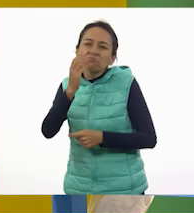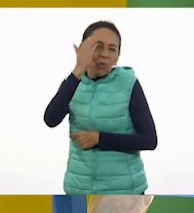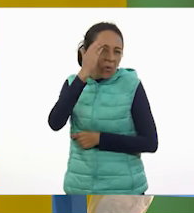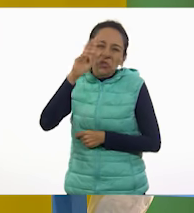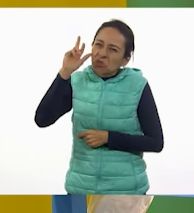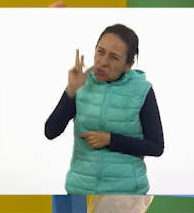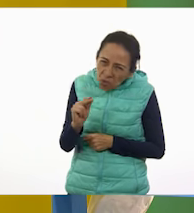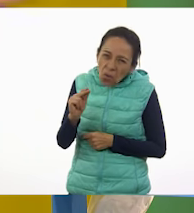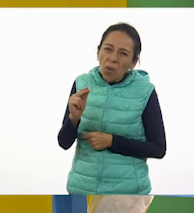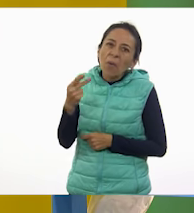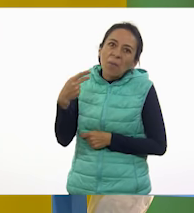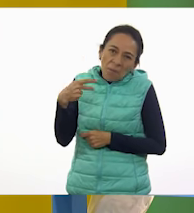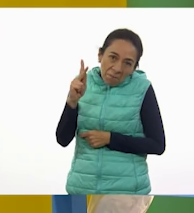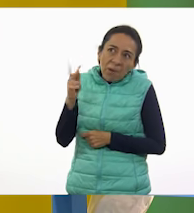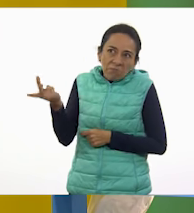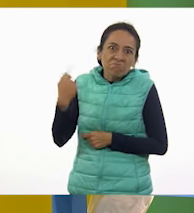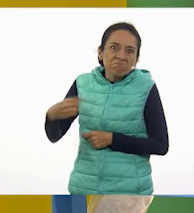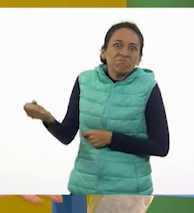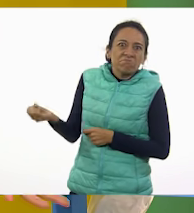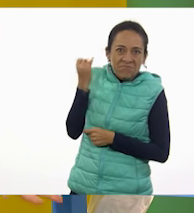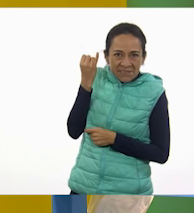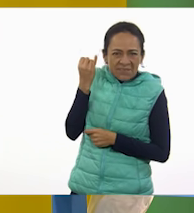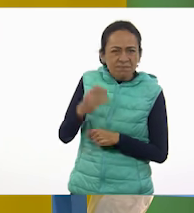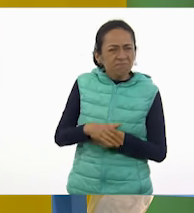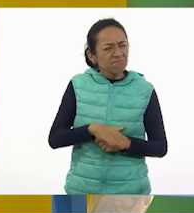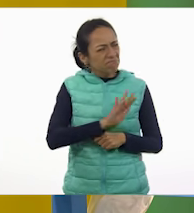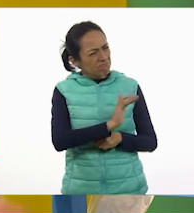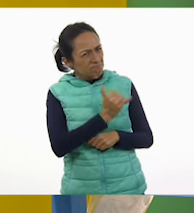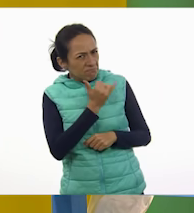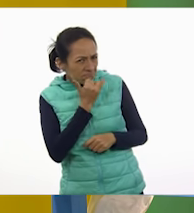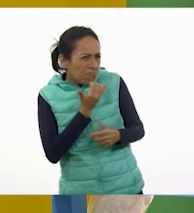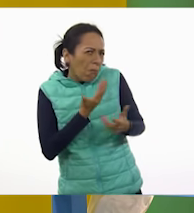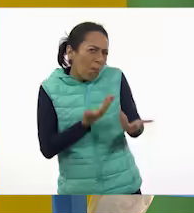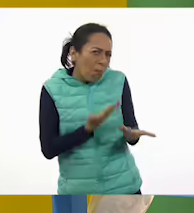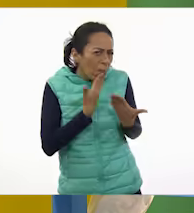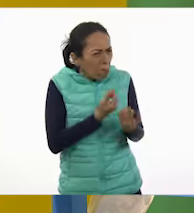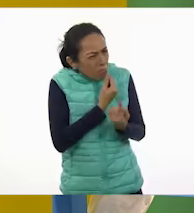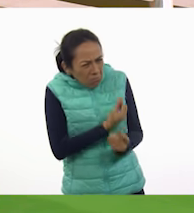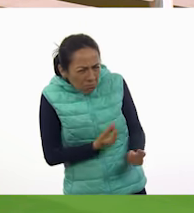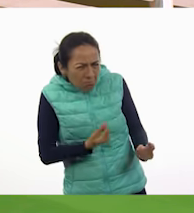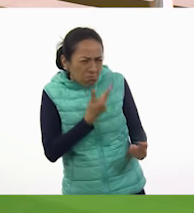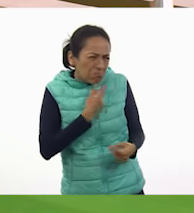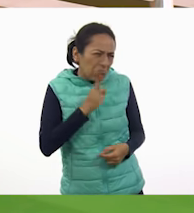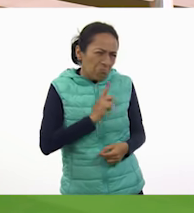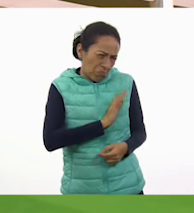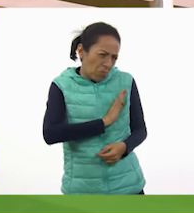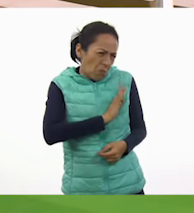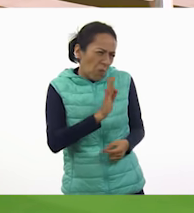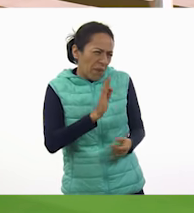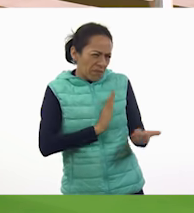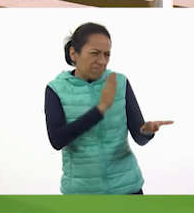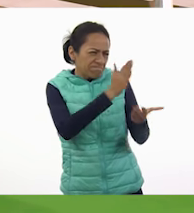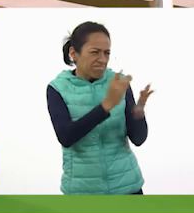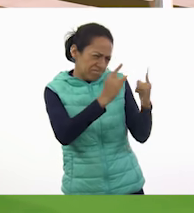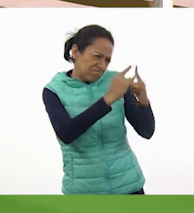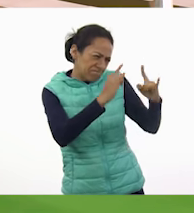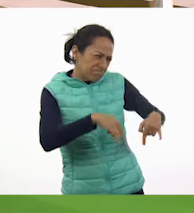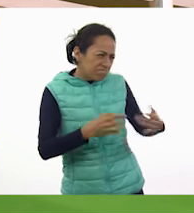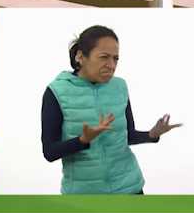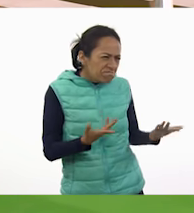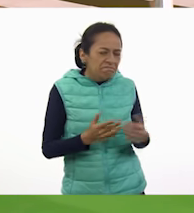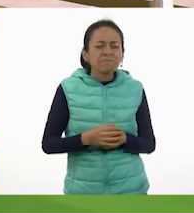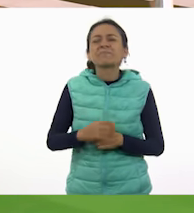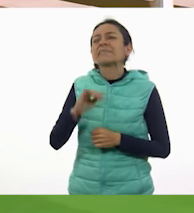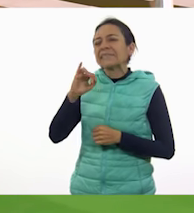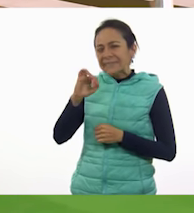qué no tendrían que ir al mismo campamento si eran niñas o niños? Así es. Y bueno, todo esto que estamos platicando ahorita nos da paso